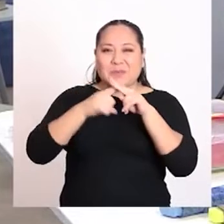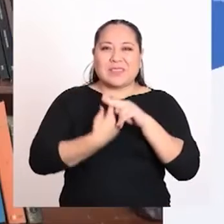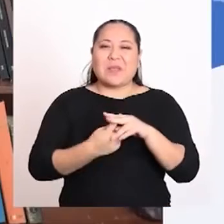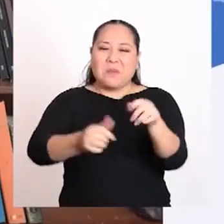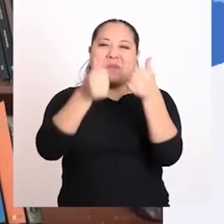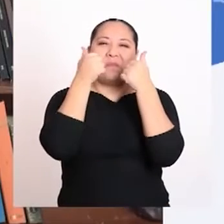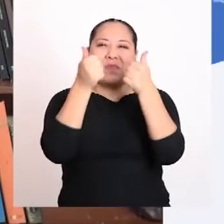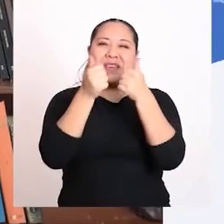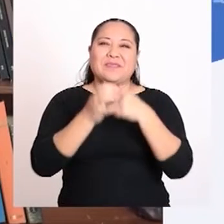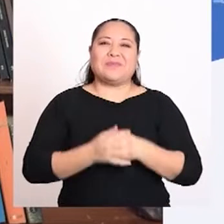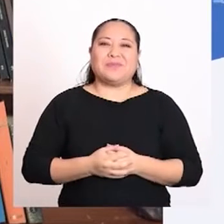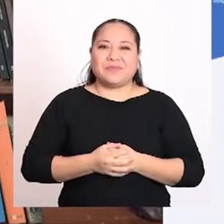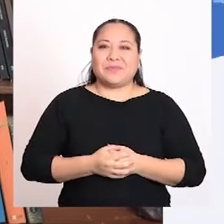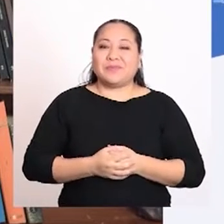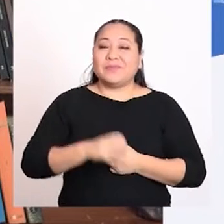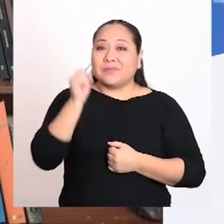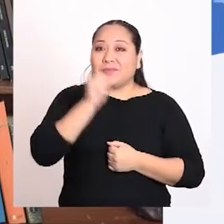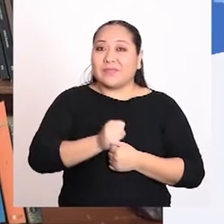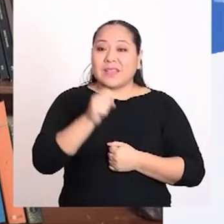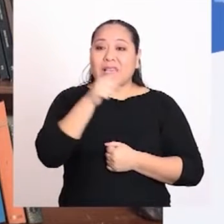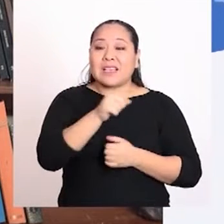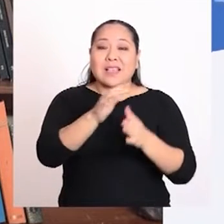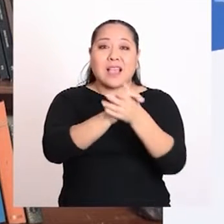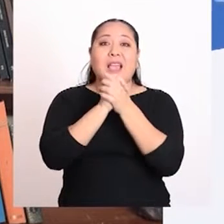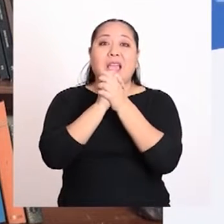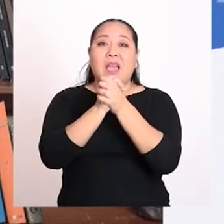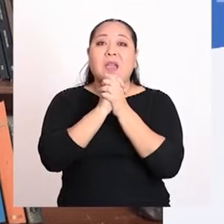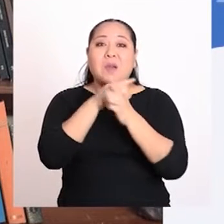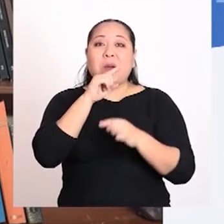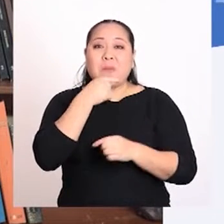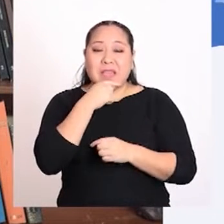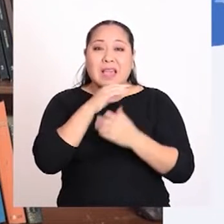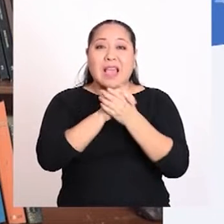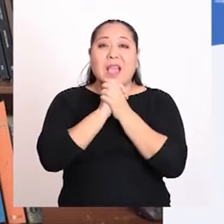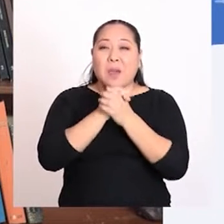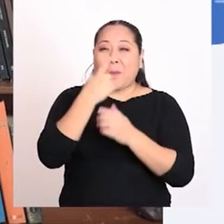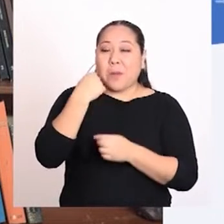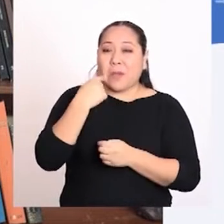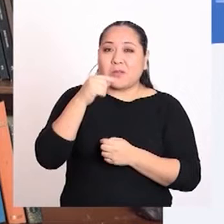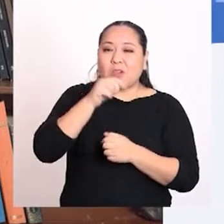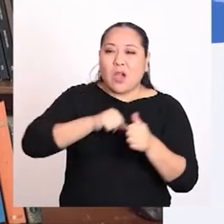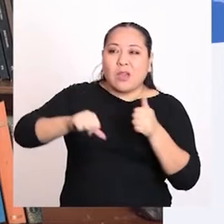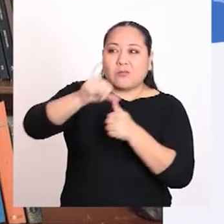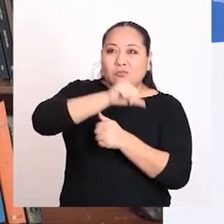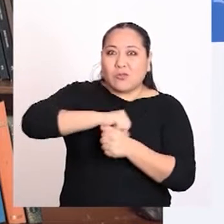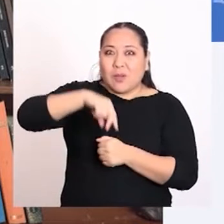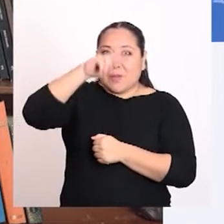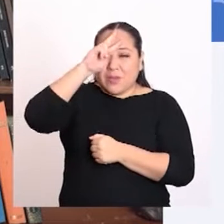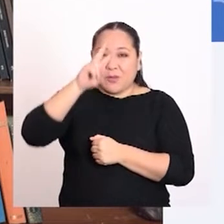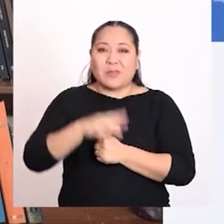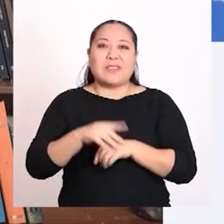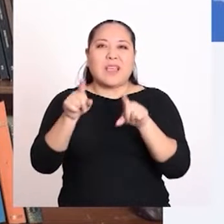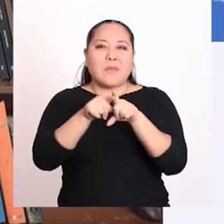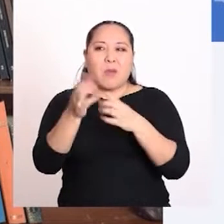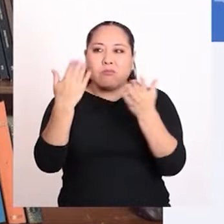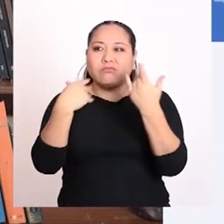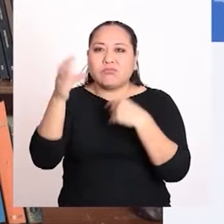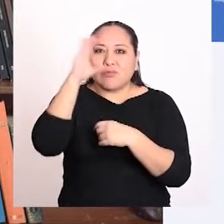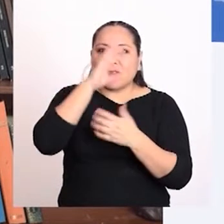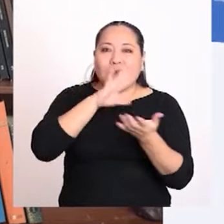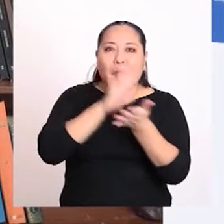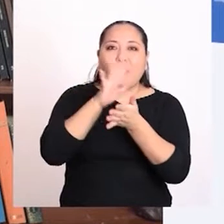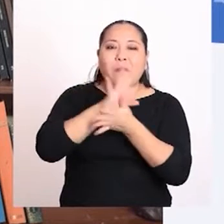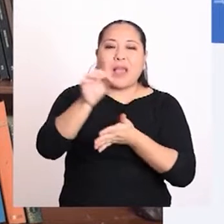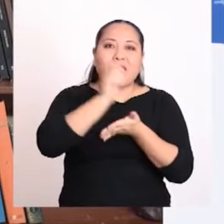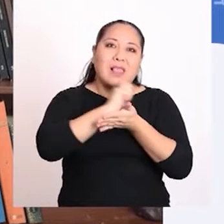de empezar? Genial. Así nuestras amigas y amigos alrededor del Perú también pueden conseguir